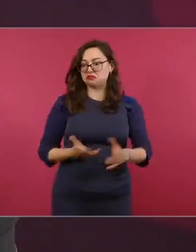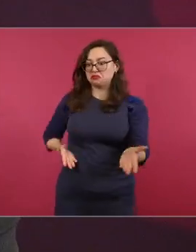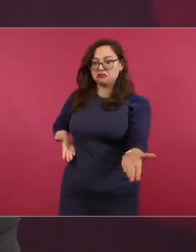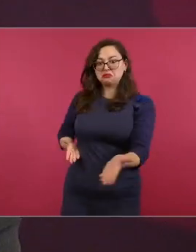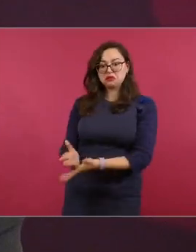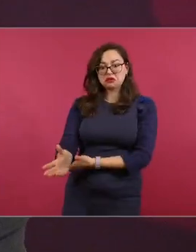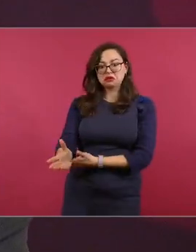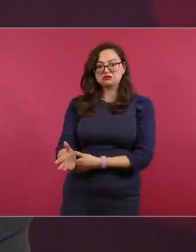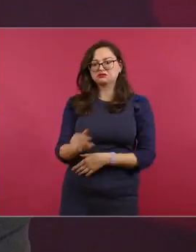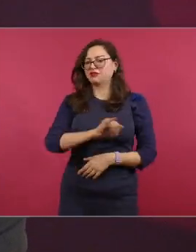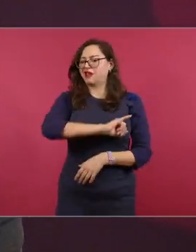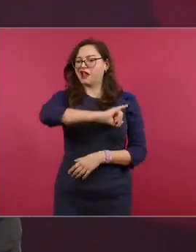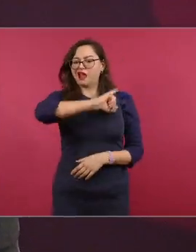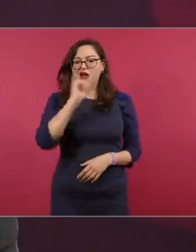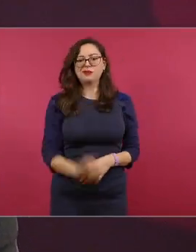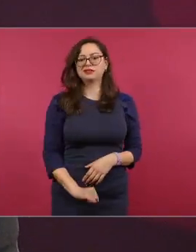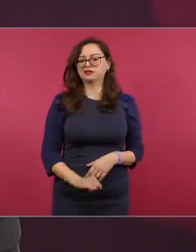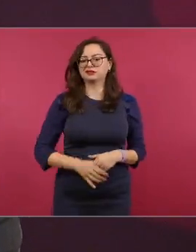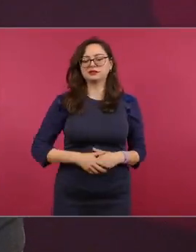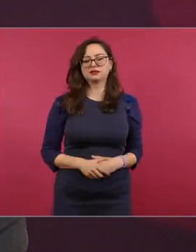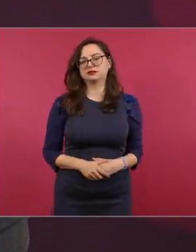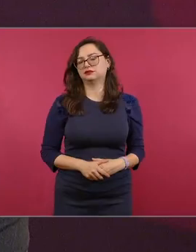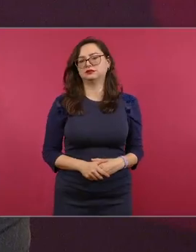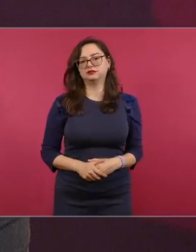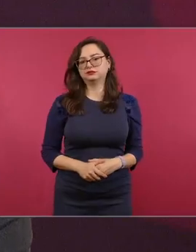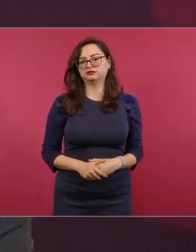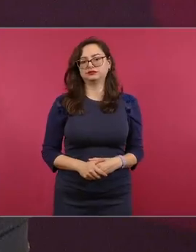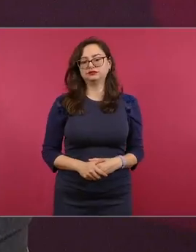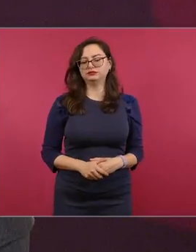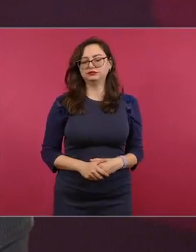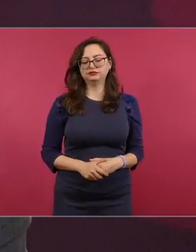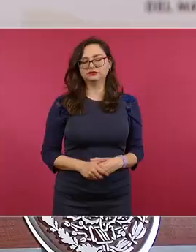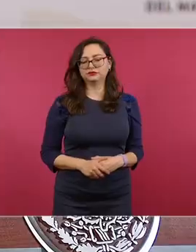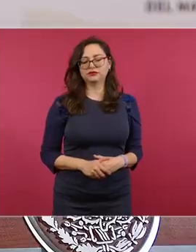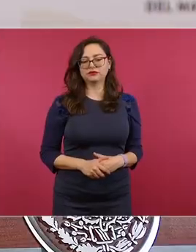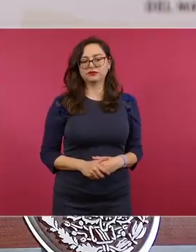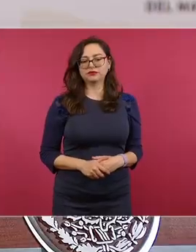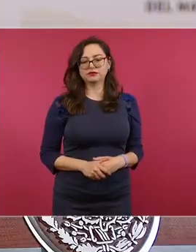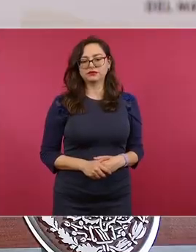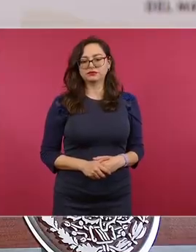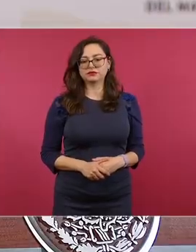de Estados Unidos, de las agencias.